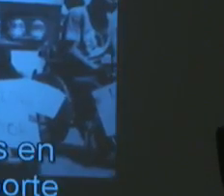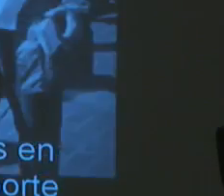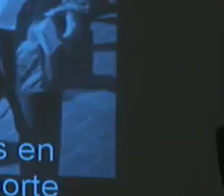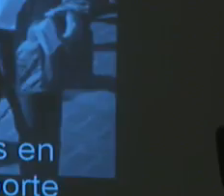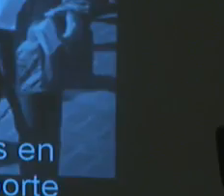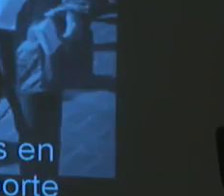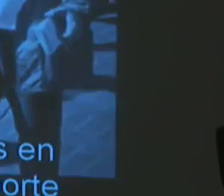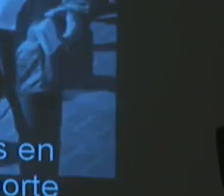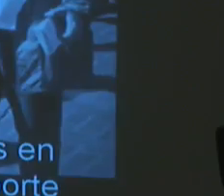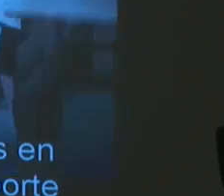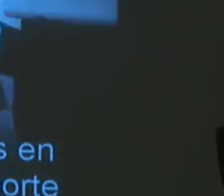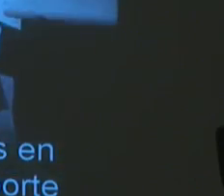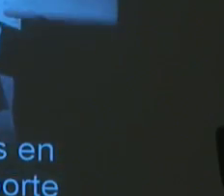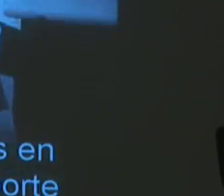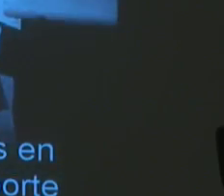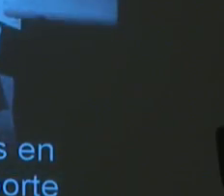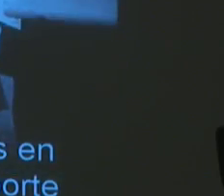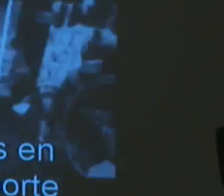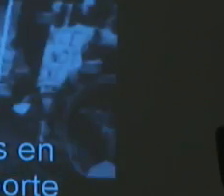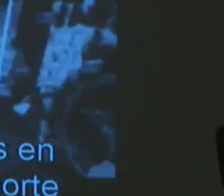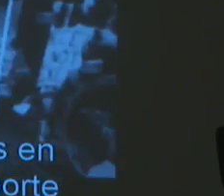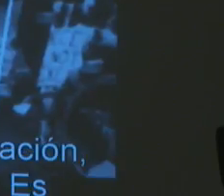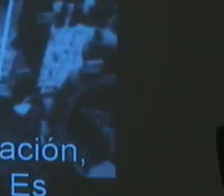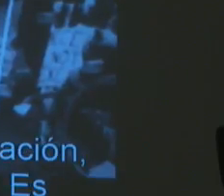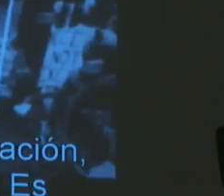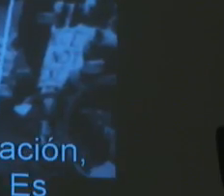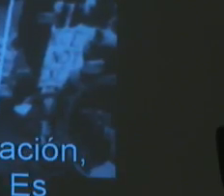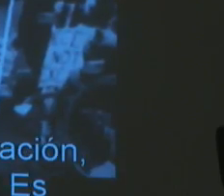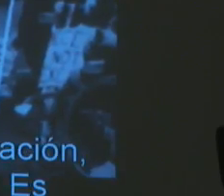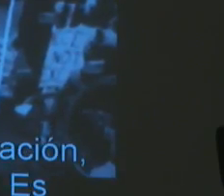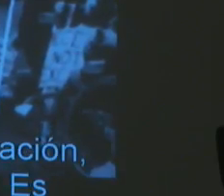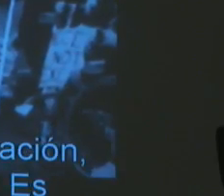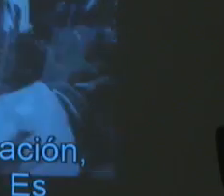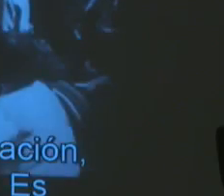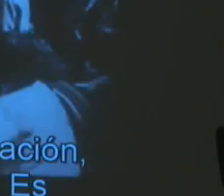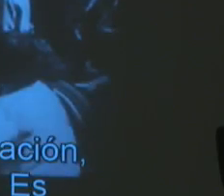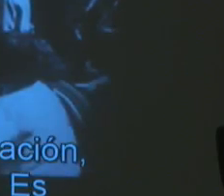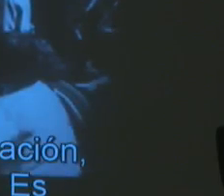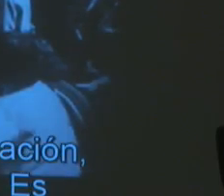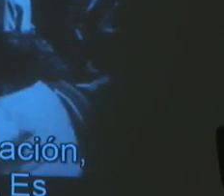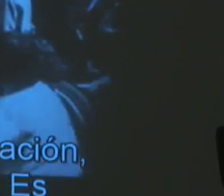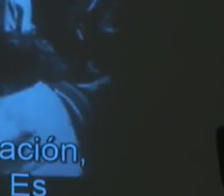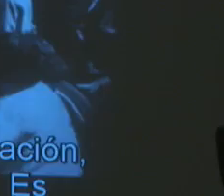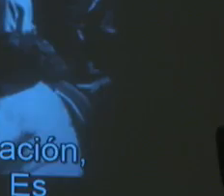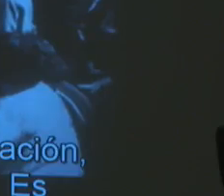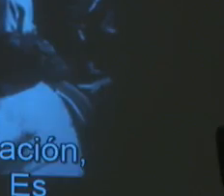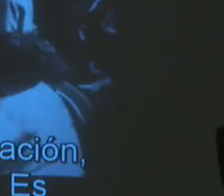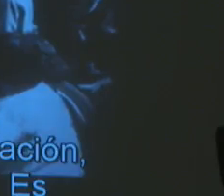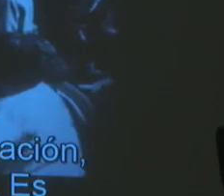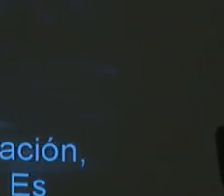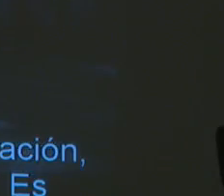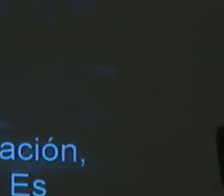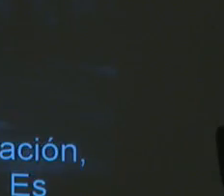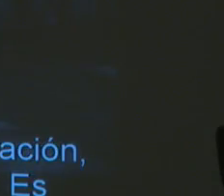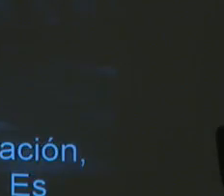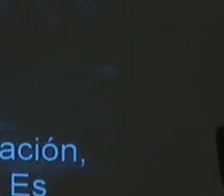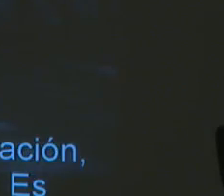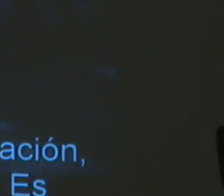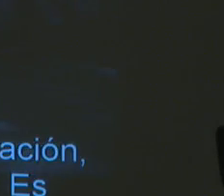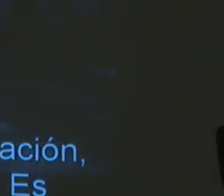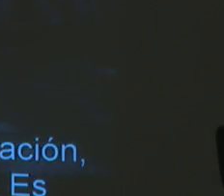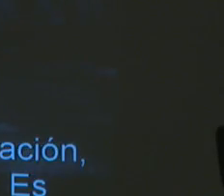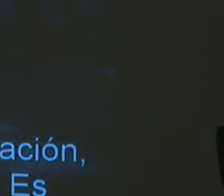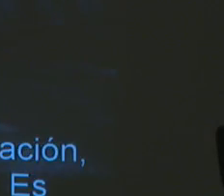activistas lucharon por lograr avances en accesibilidad los sistemas de transporte masivo a los sitios públicos a la